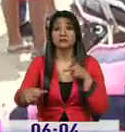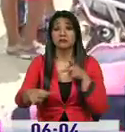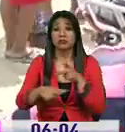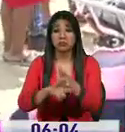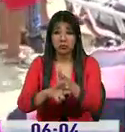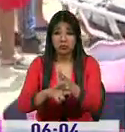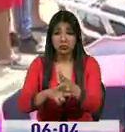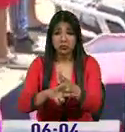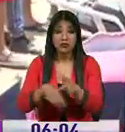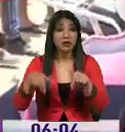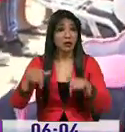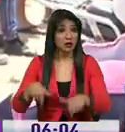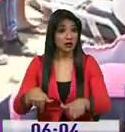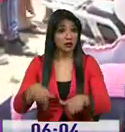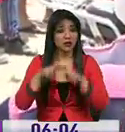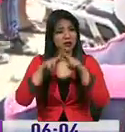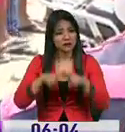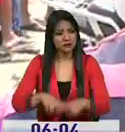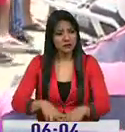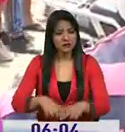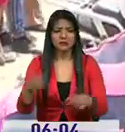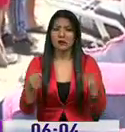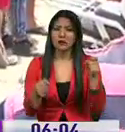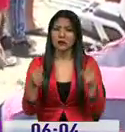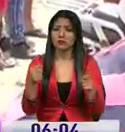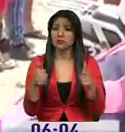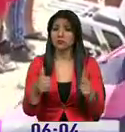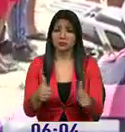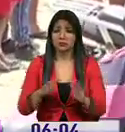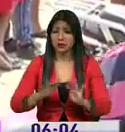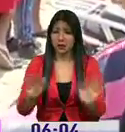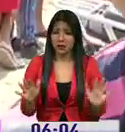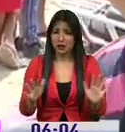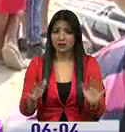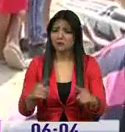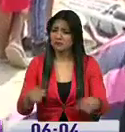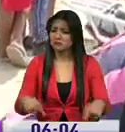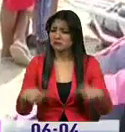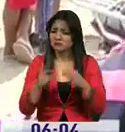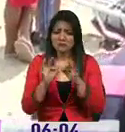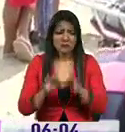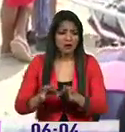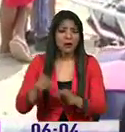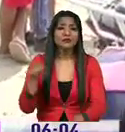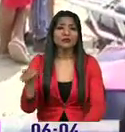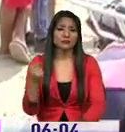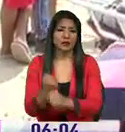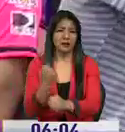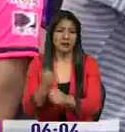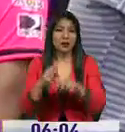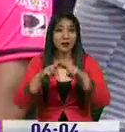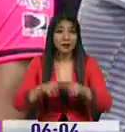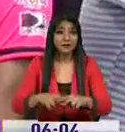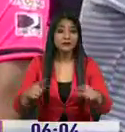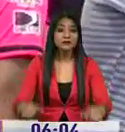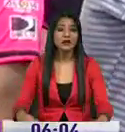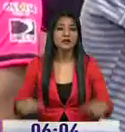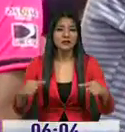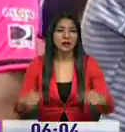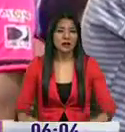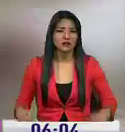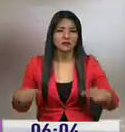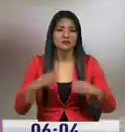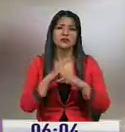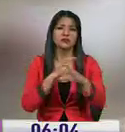los carros, le ayudaba, aquí golpeaba las llantas. Ese era el trabajito de él. En medio del dolor,